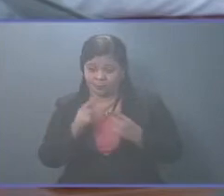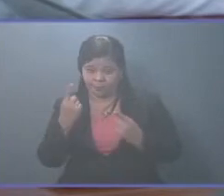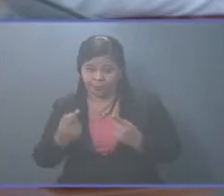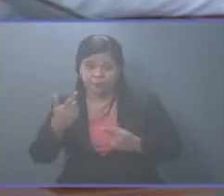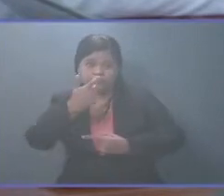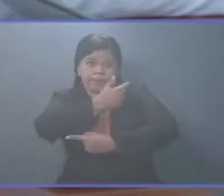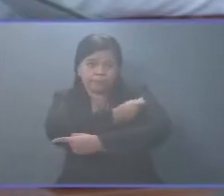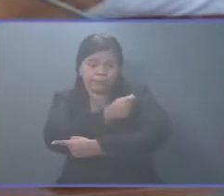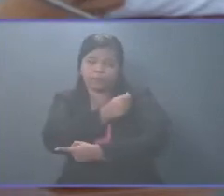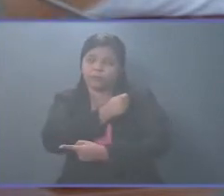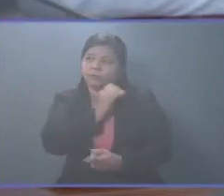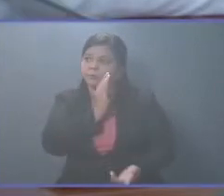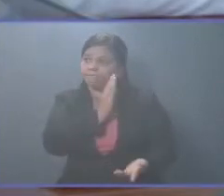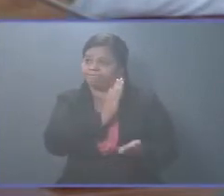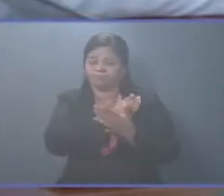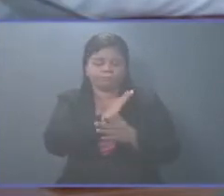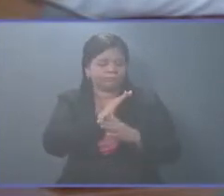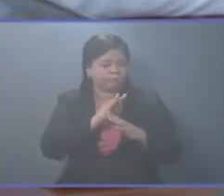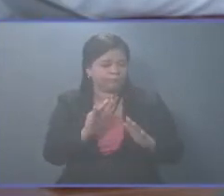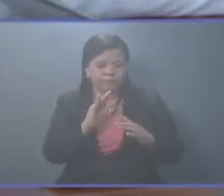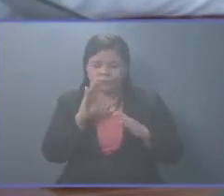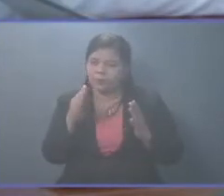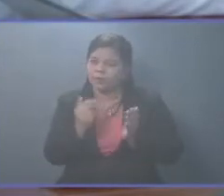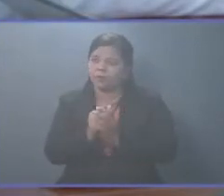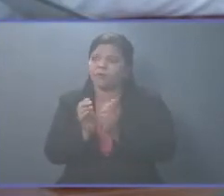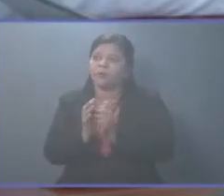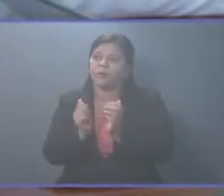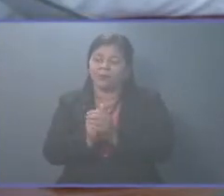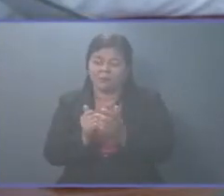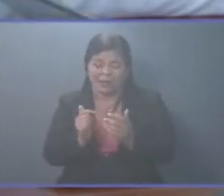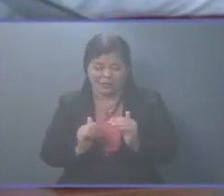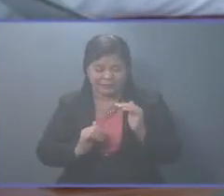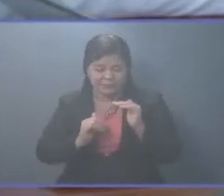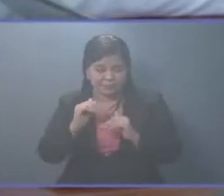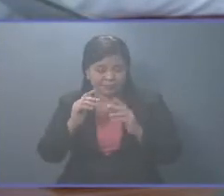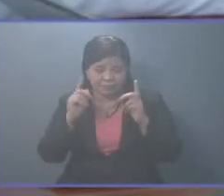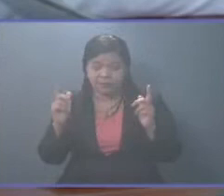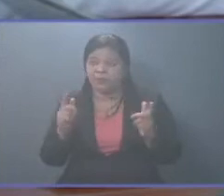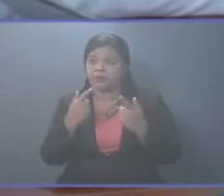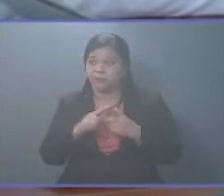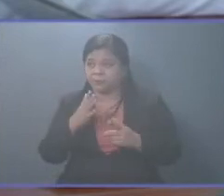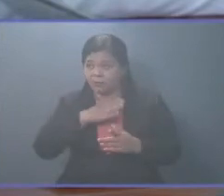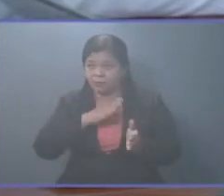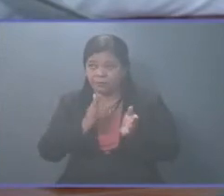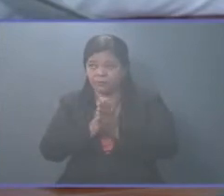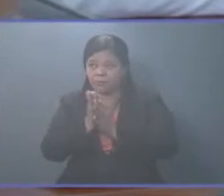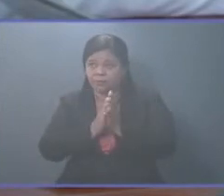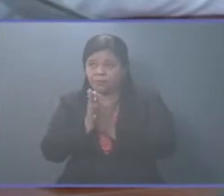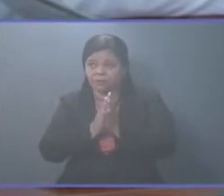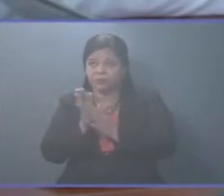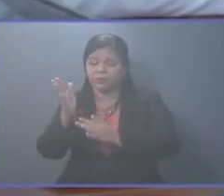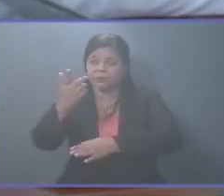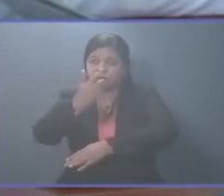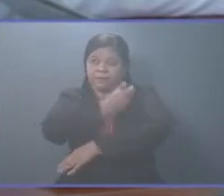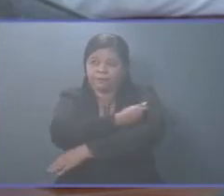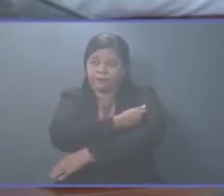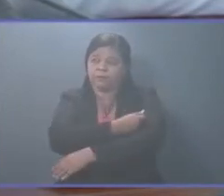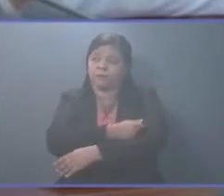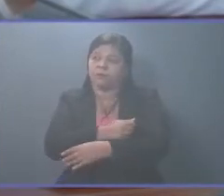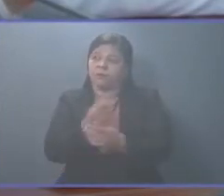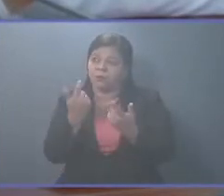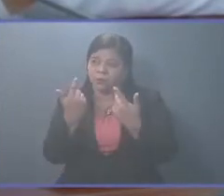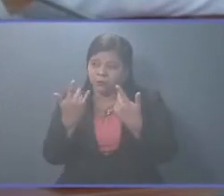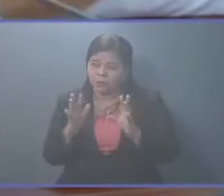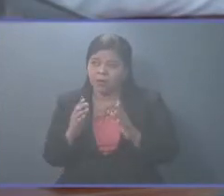vacuna elimine la mayoría de casos graves, porque a mí me interesa que la vacuna prevenga